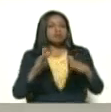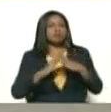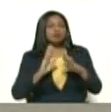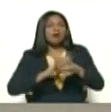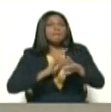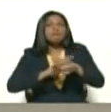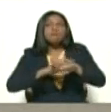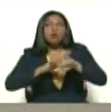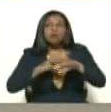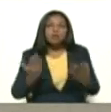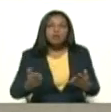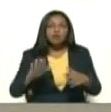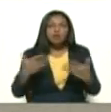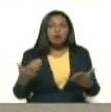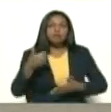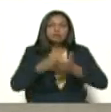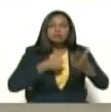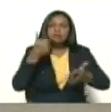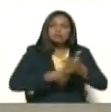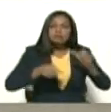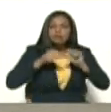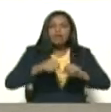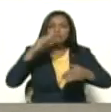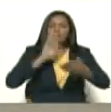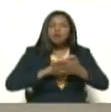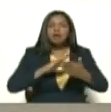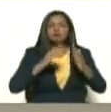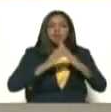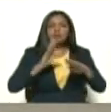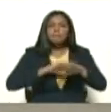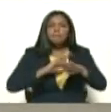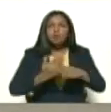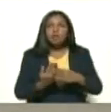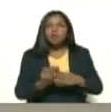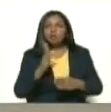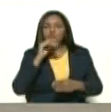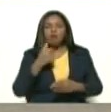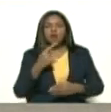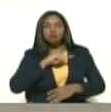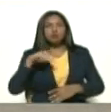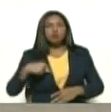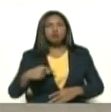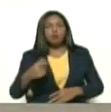¿Por qué? ¿Cuál es el empeño? ¿O es que no hay autoridad?